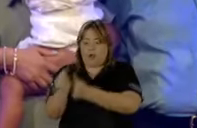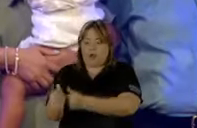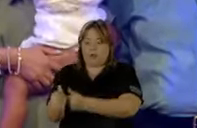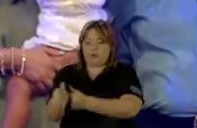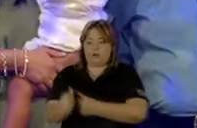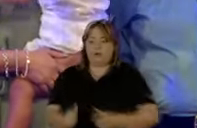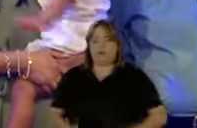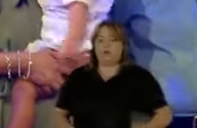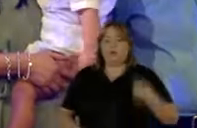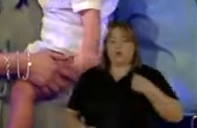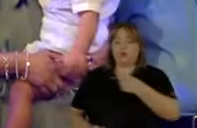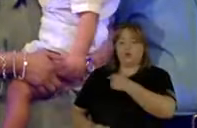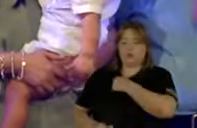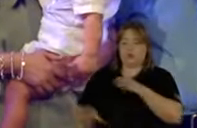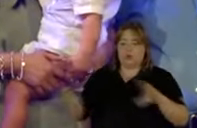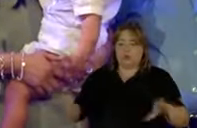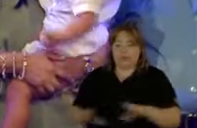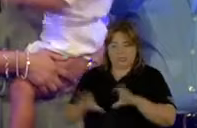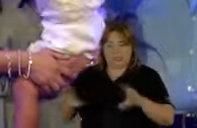Vamos a ser